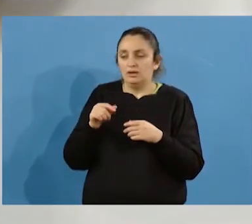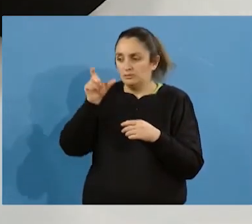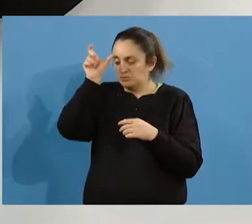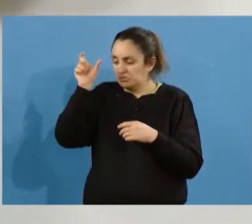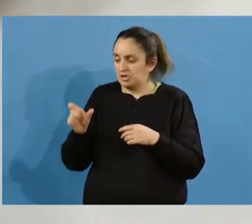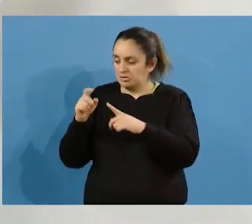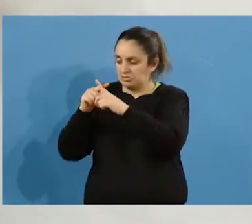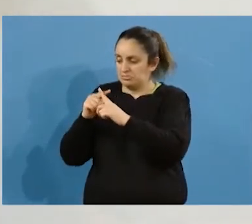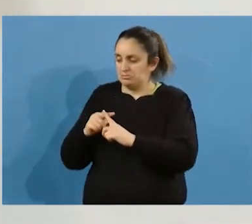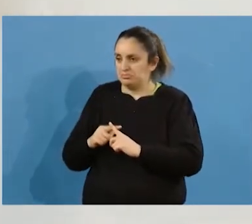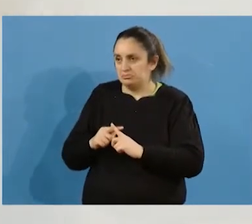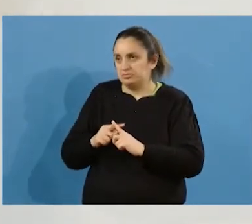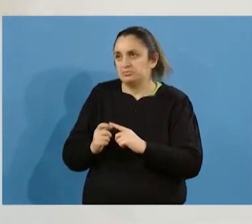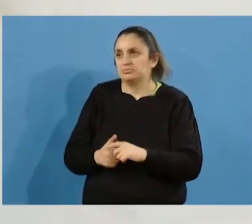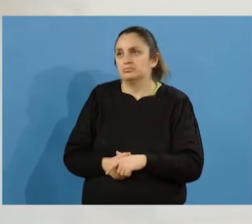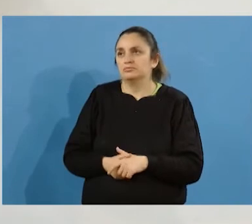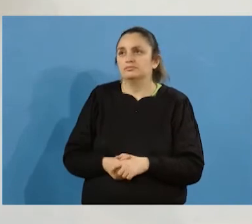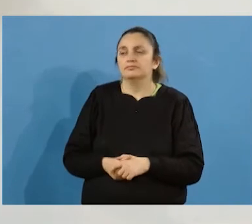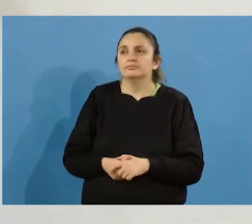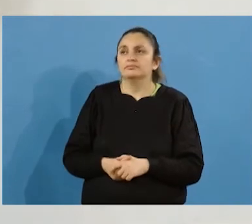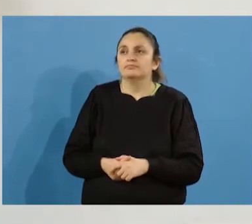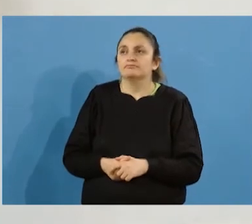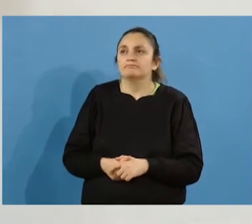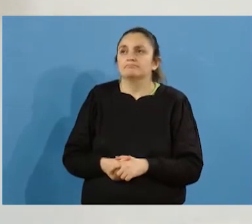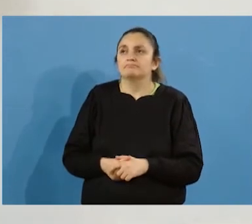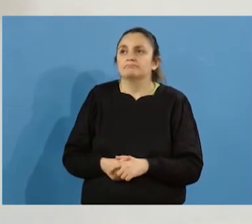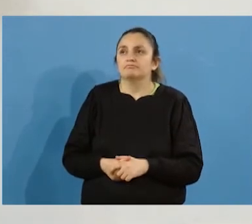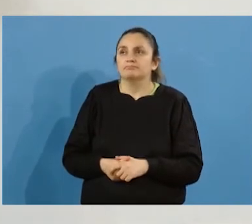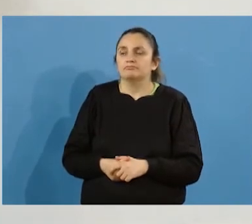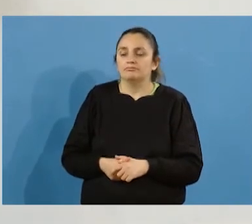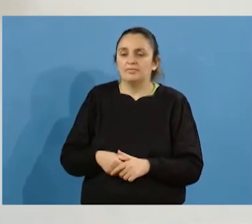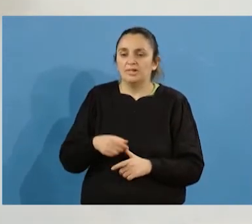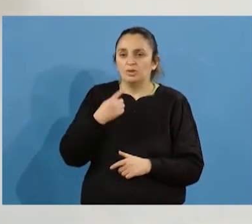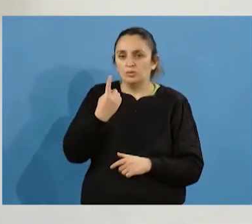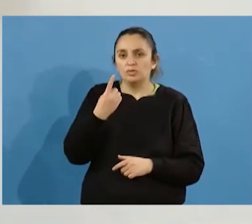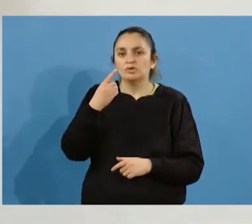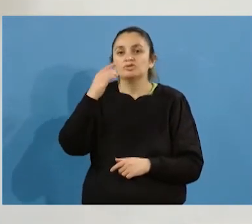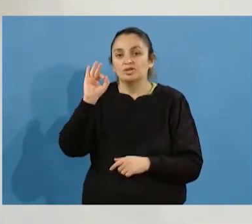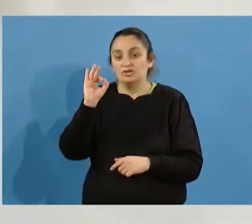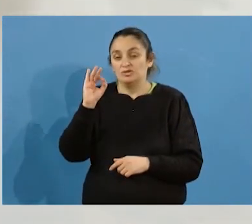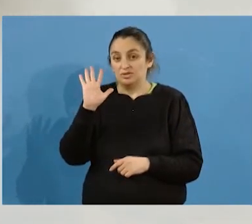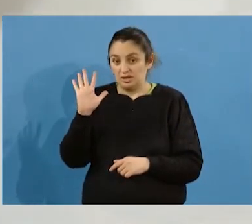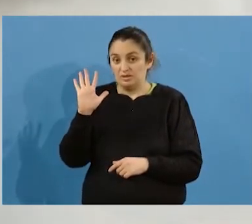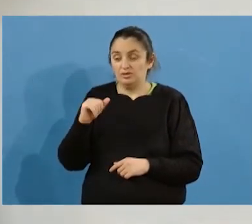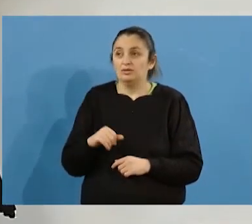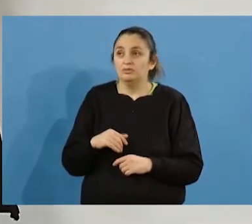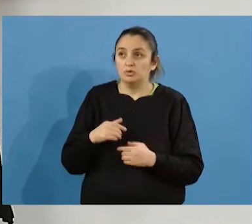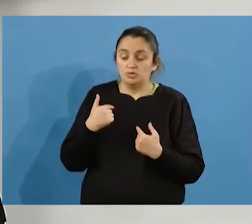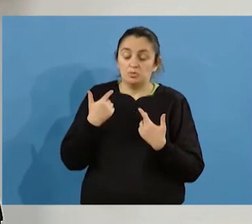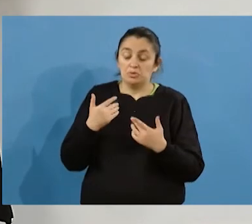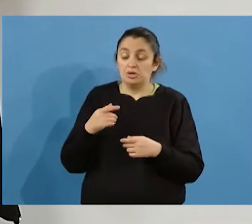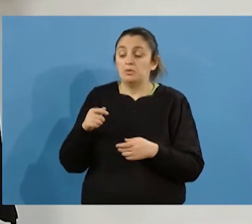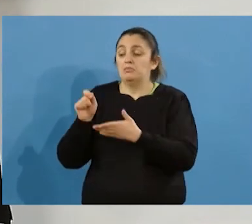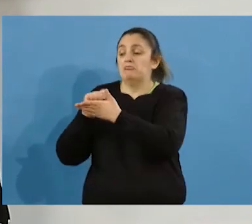para poder calcularlo en este caso me va a quedar 105 pero yo podría haber hecho la